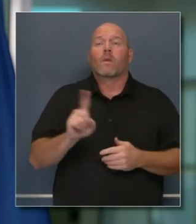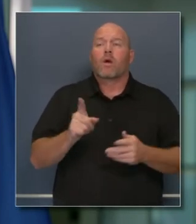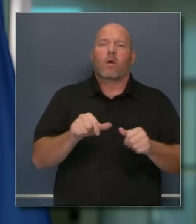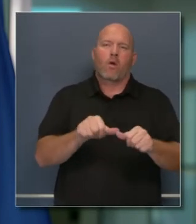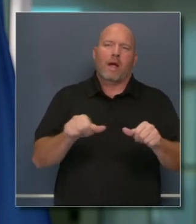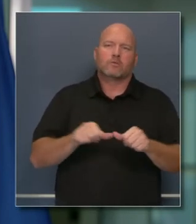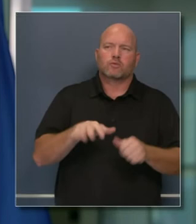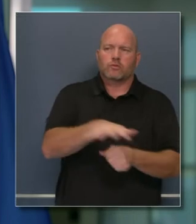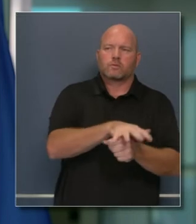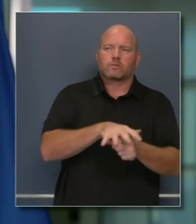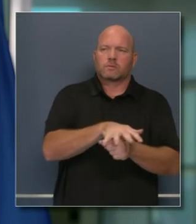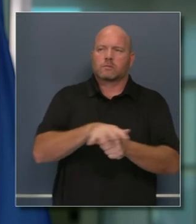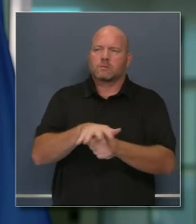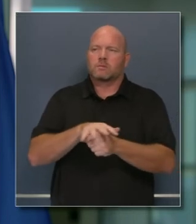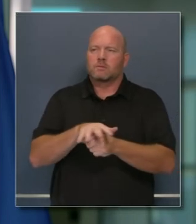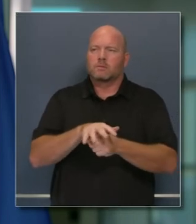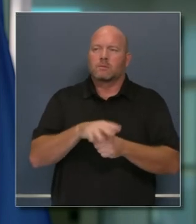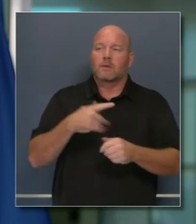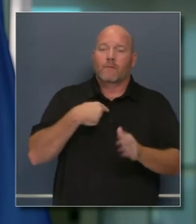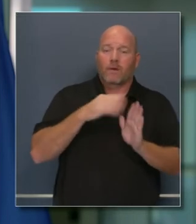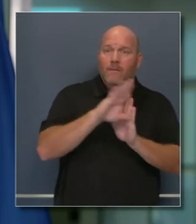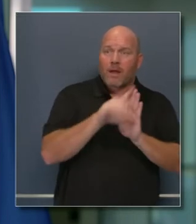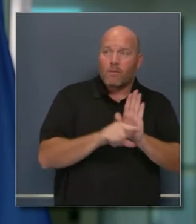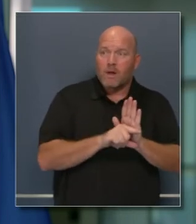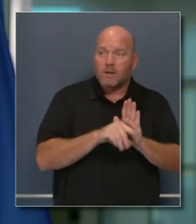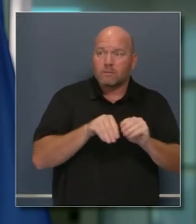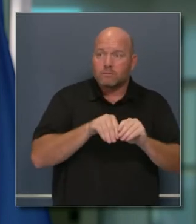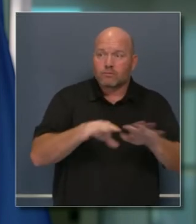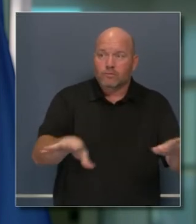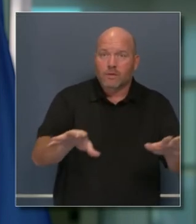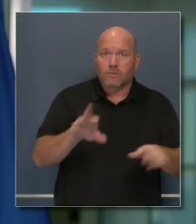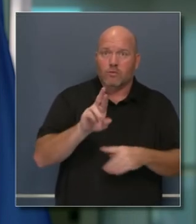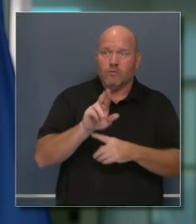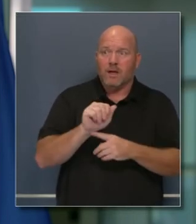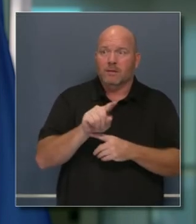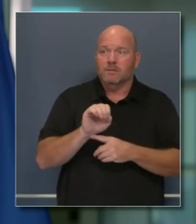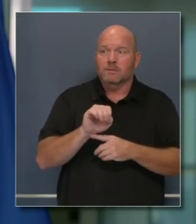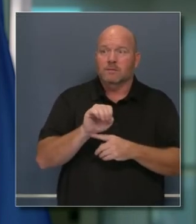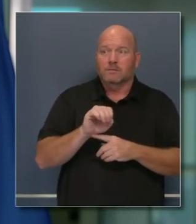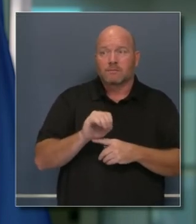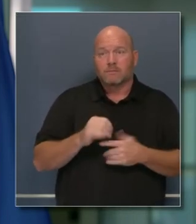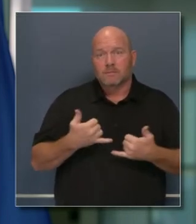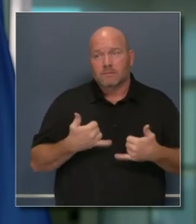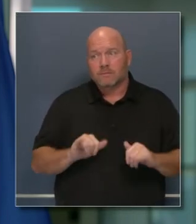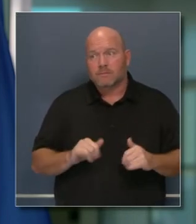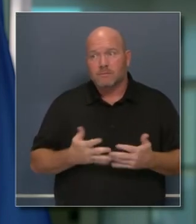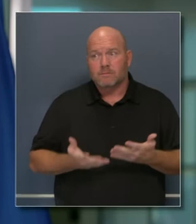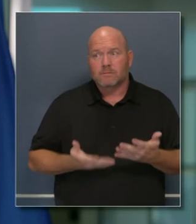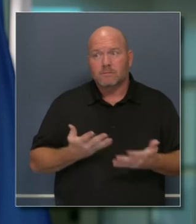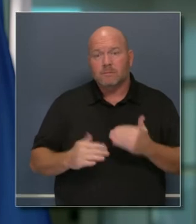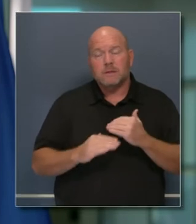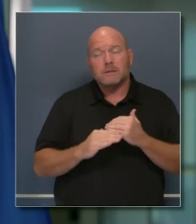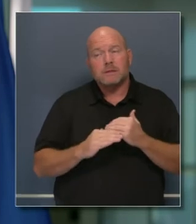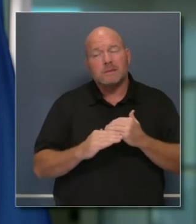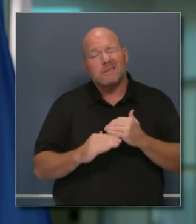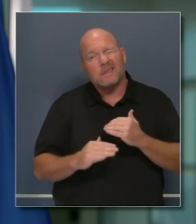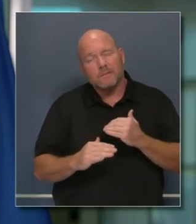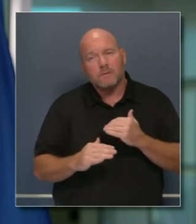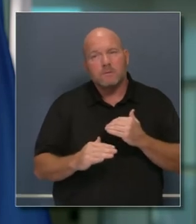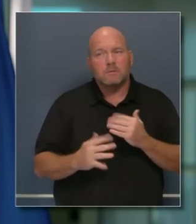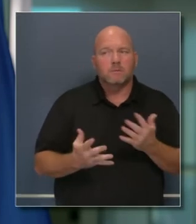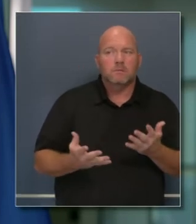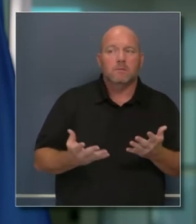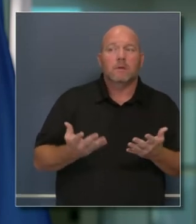ubicación, en torno a áreas donde hay índices de transmisión que siguen bastante estables, en algunos